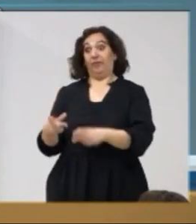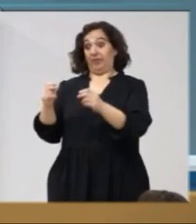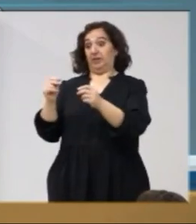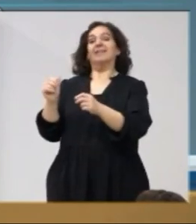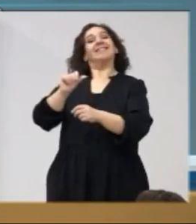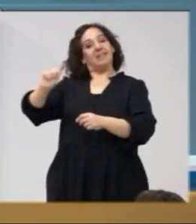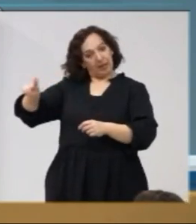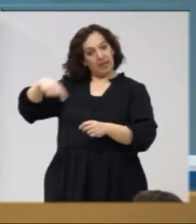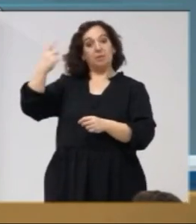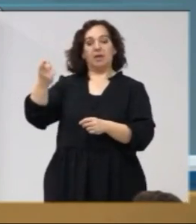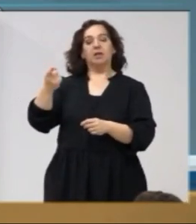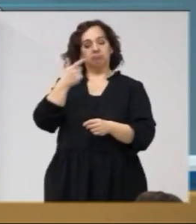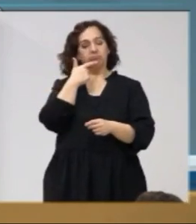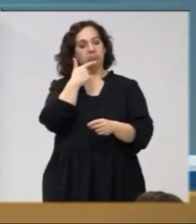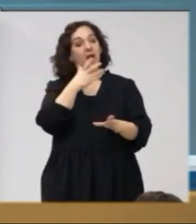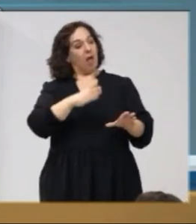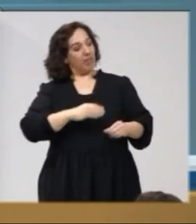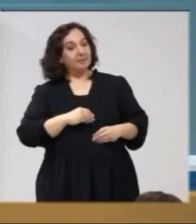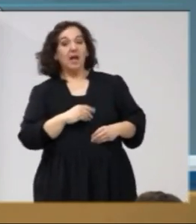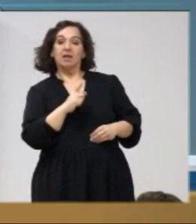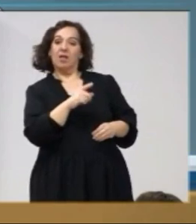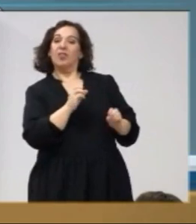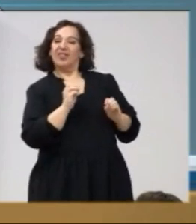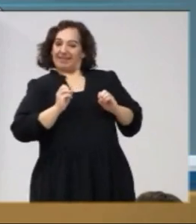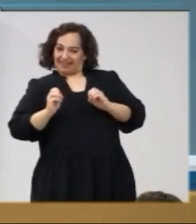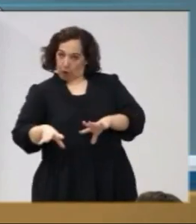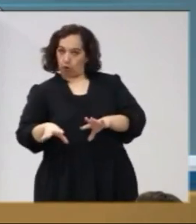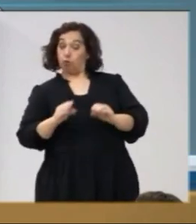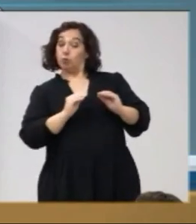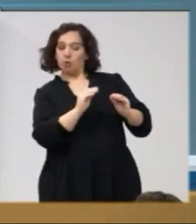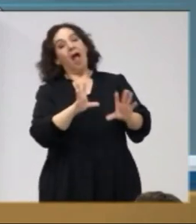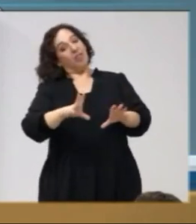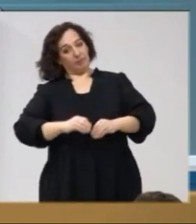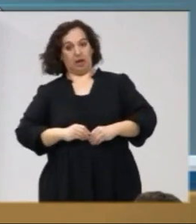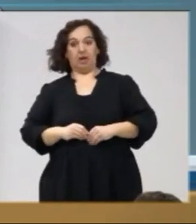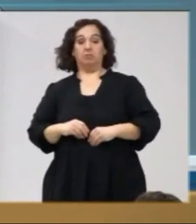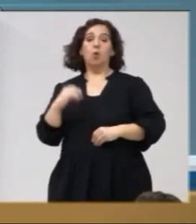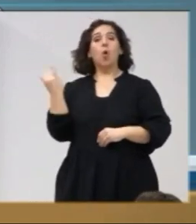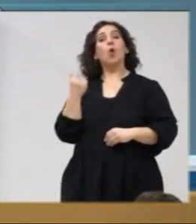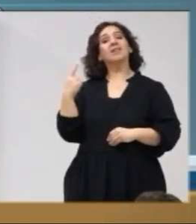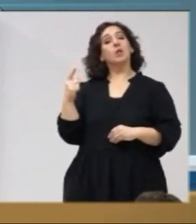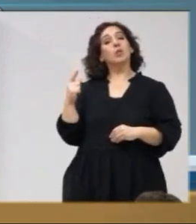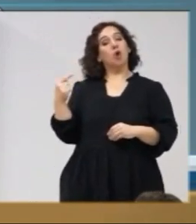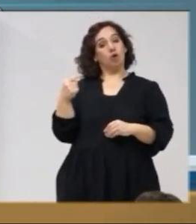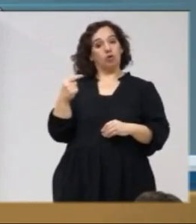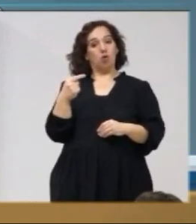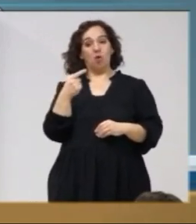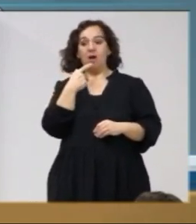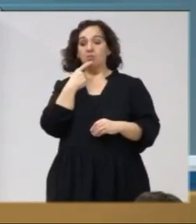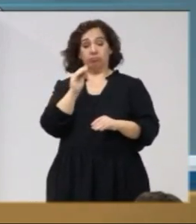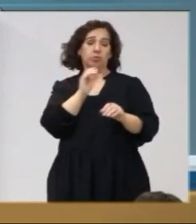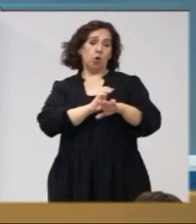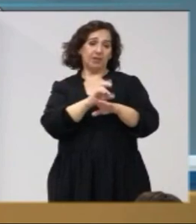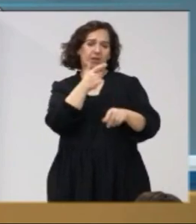que viene aceptaré la dimisión de José Luis Gochicoa como consejero, con